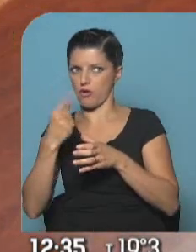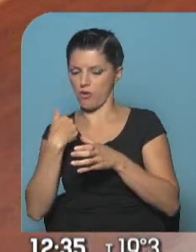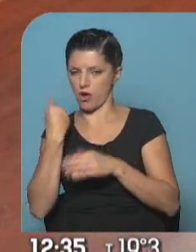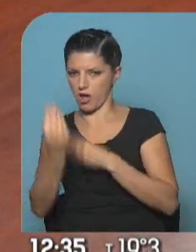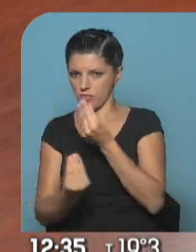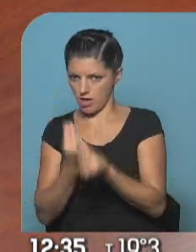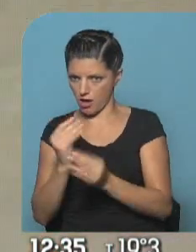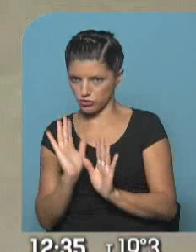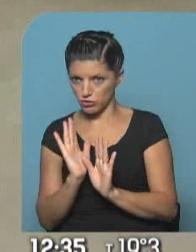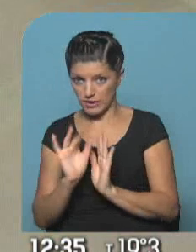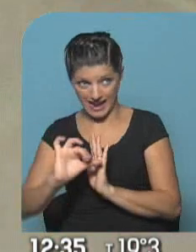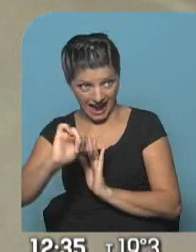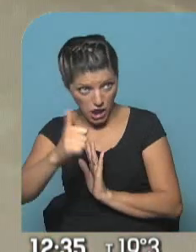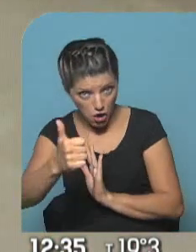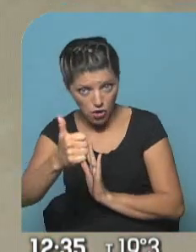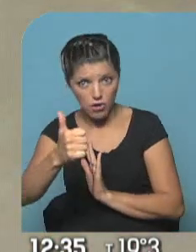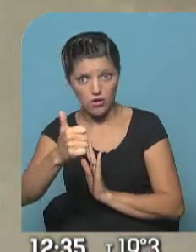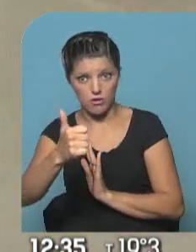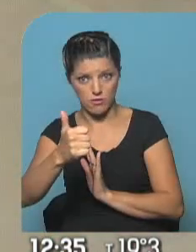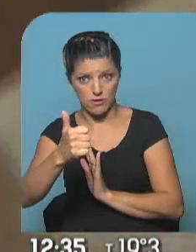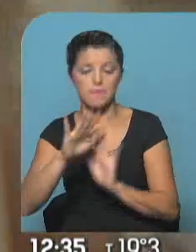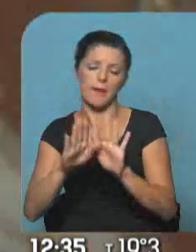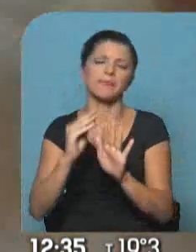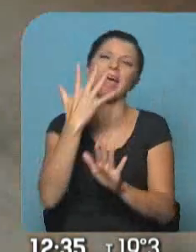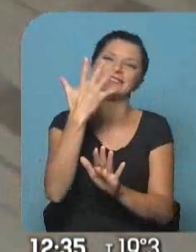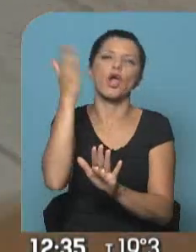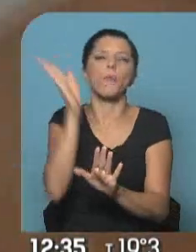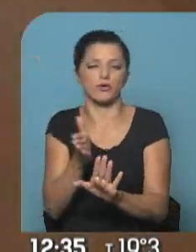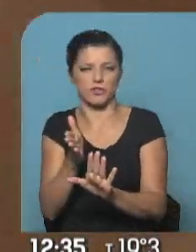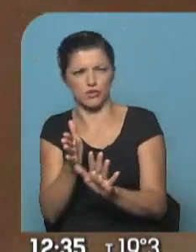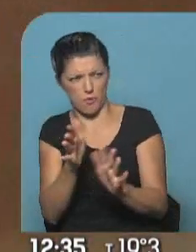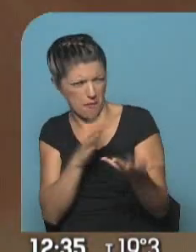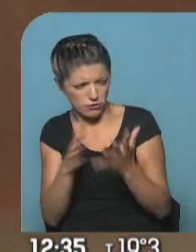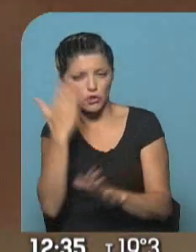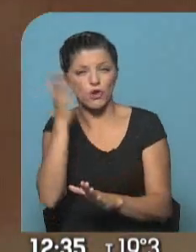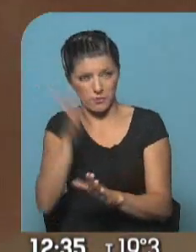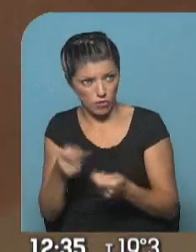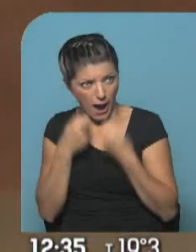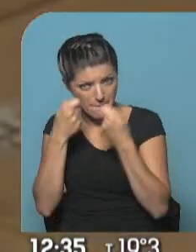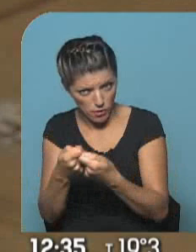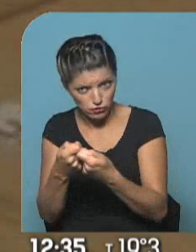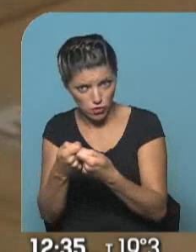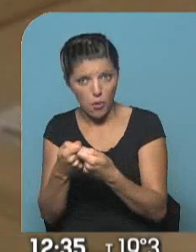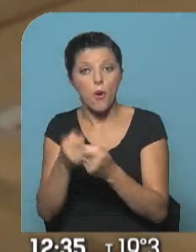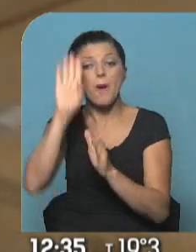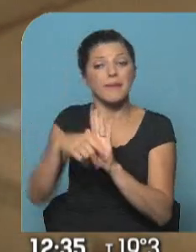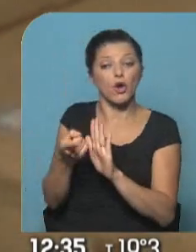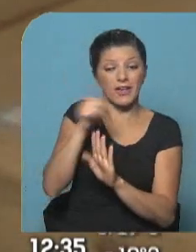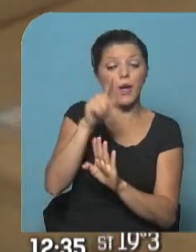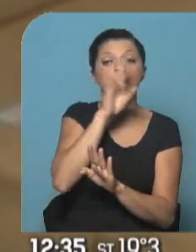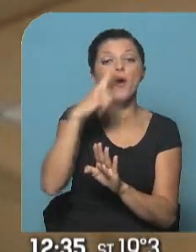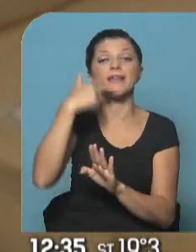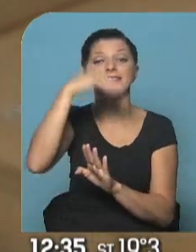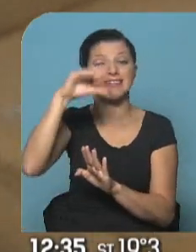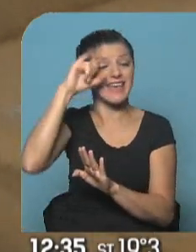efectivamente no solo ganó, no solo sacó un 5%, alrededor de un 5%, muchísimo menos que Beatriz Sánchez, sino también que